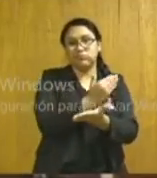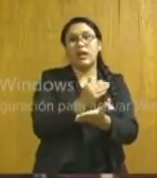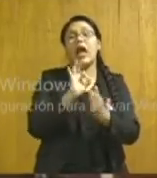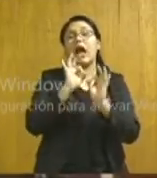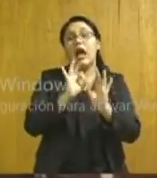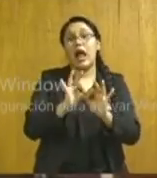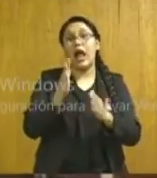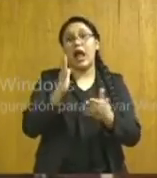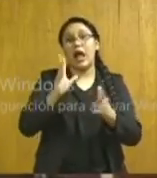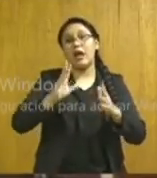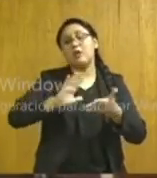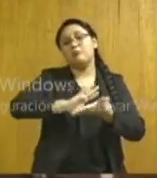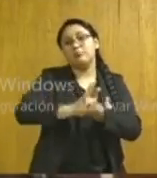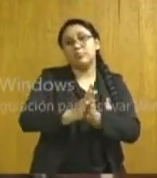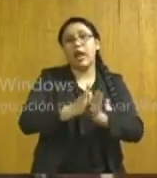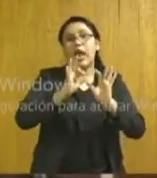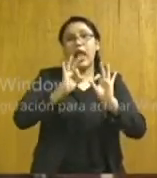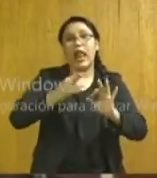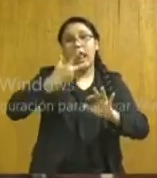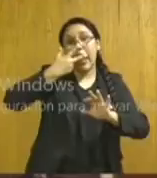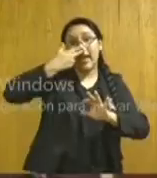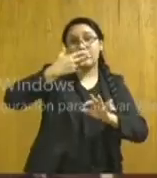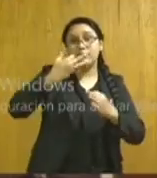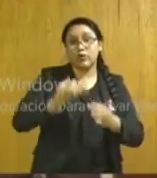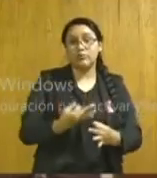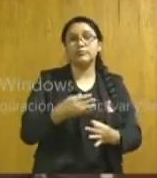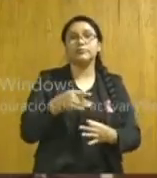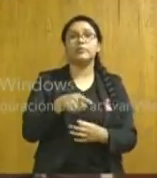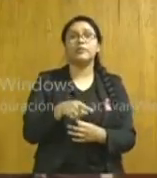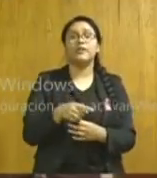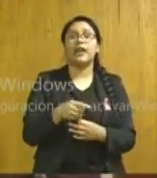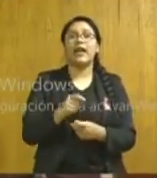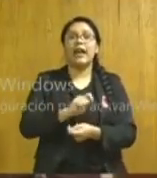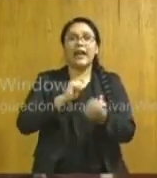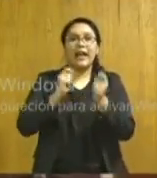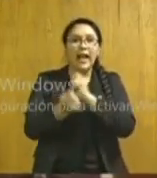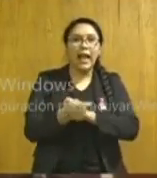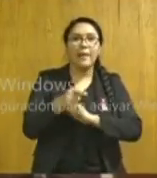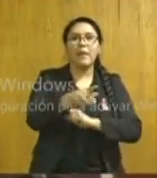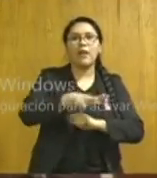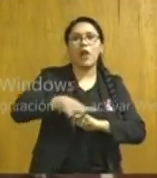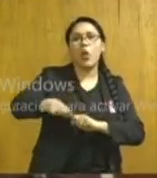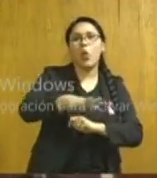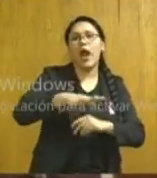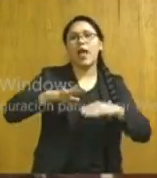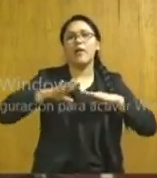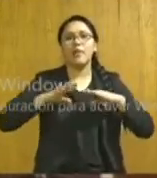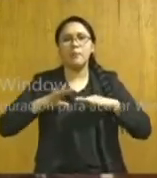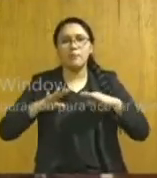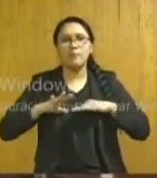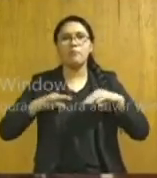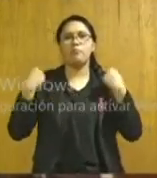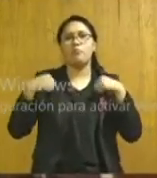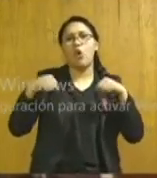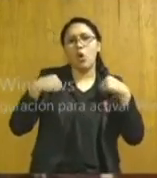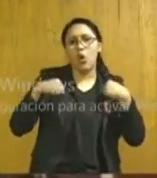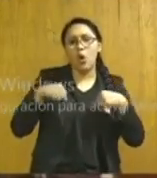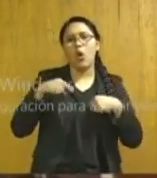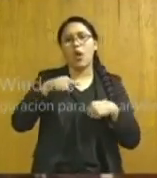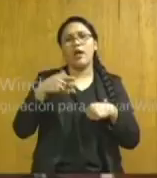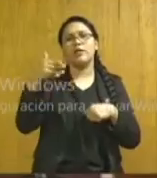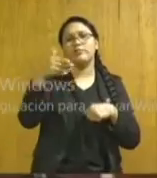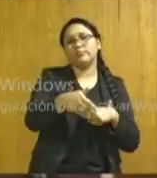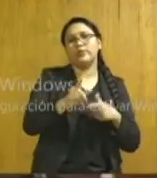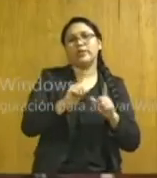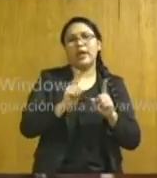erradicarlo, pero erradicarlo transformándolo en un espacio precisamente de esparcimiento deportivo, de práctica de deporte y